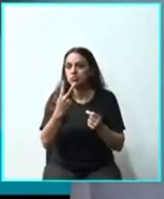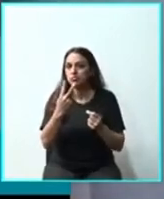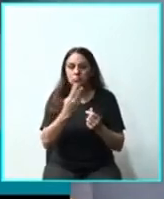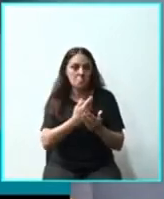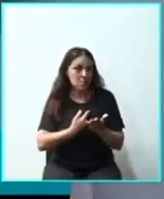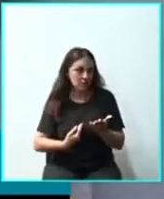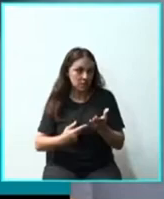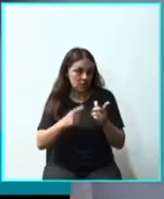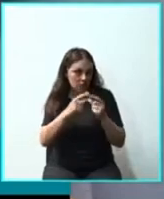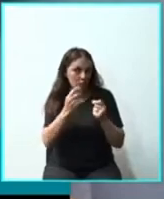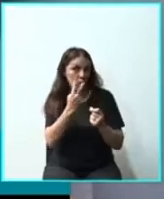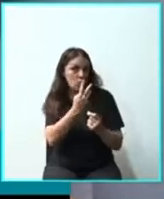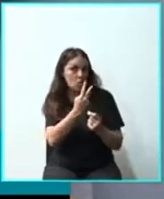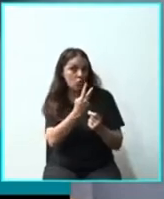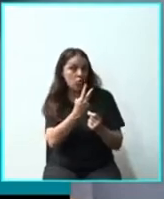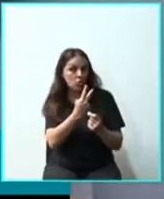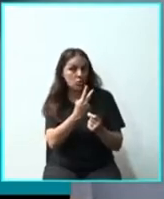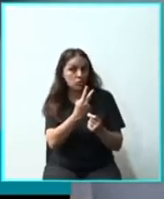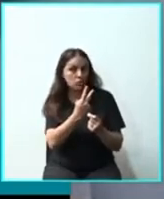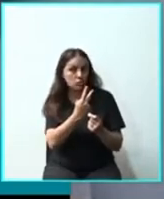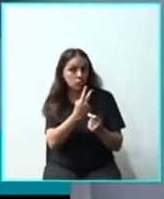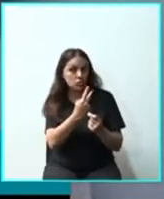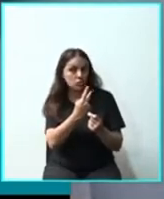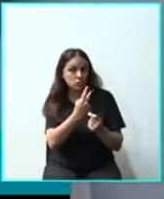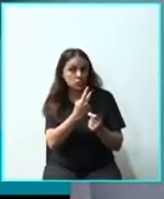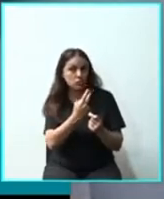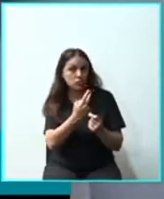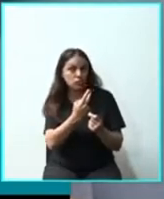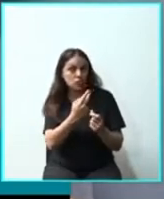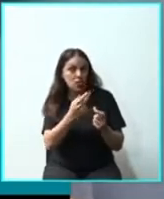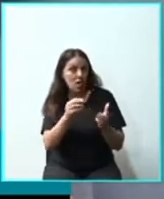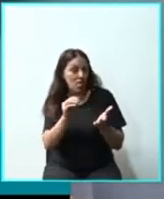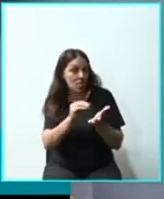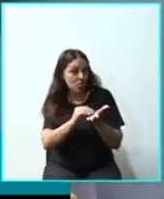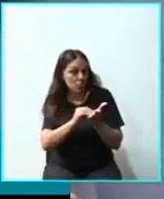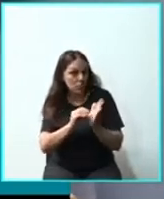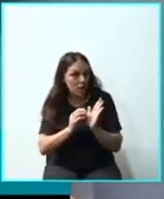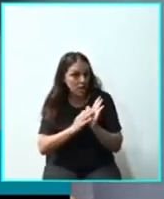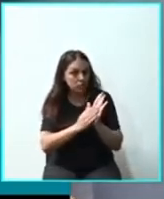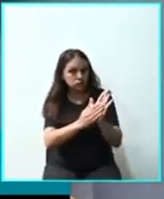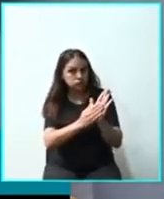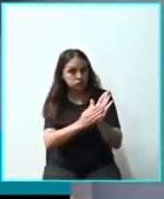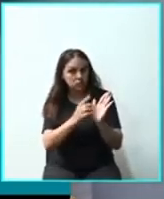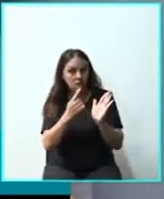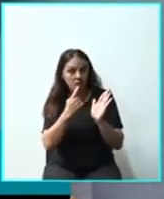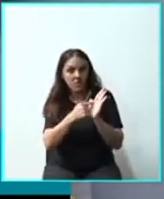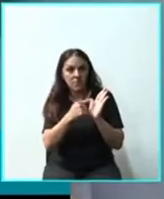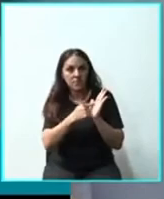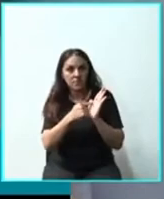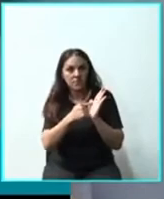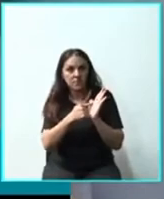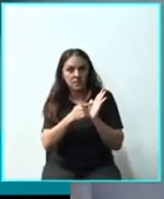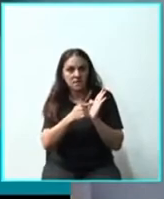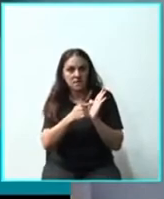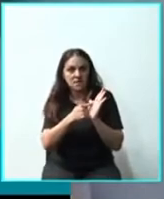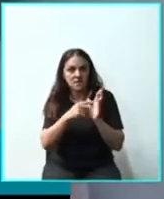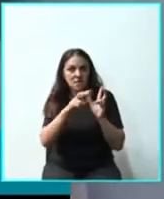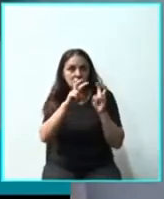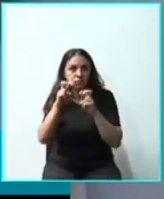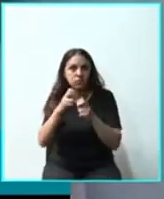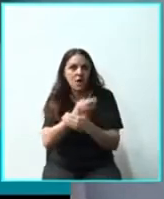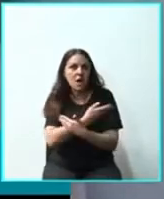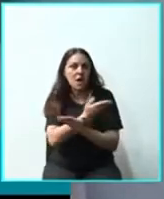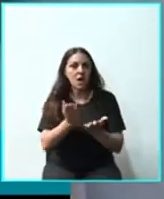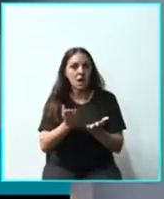presidente, de que presentaron la señora diputada, figura en términos generales. En cambio, en el despacho,